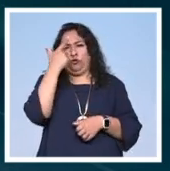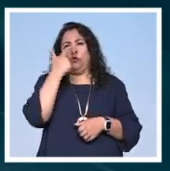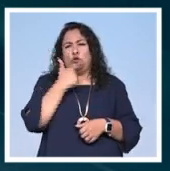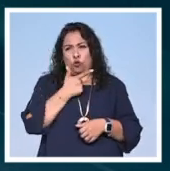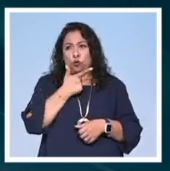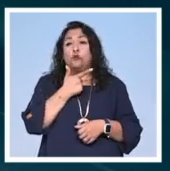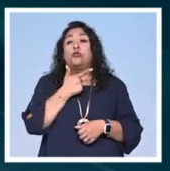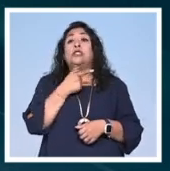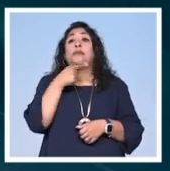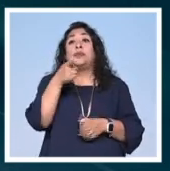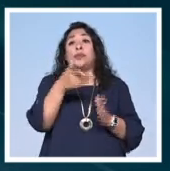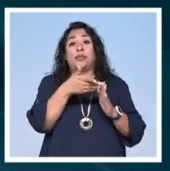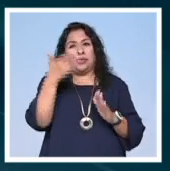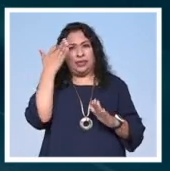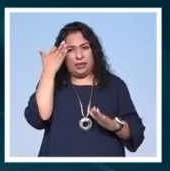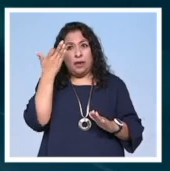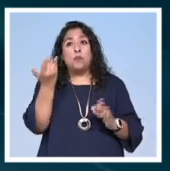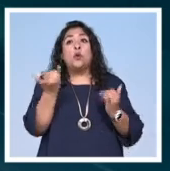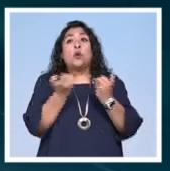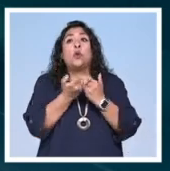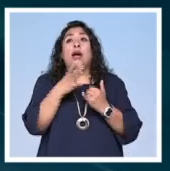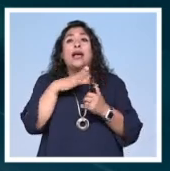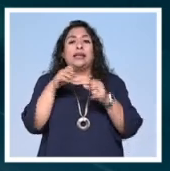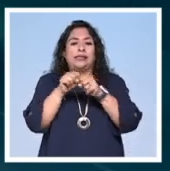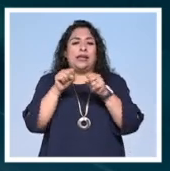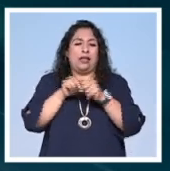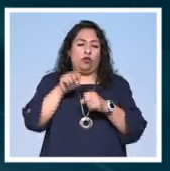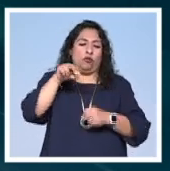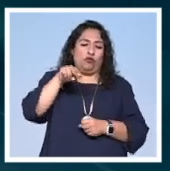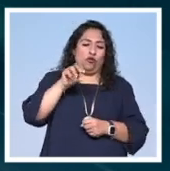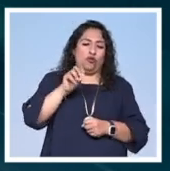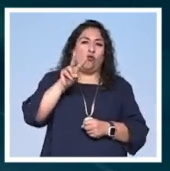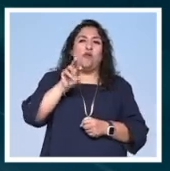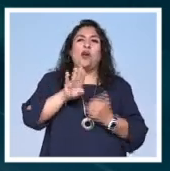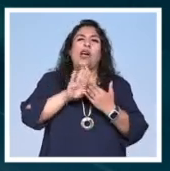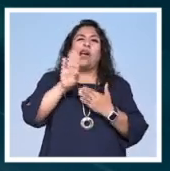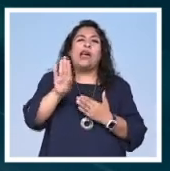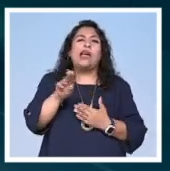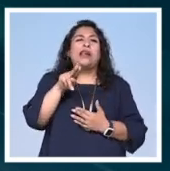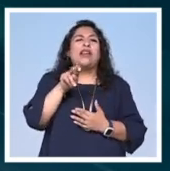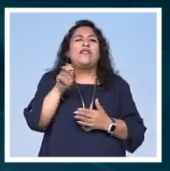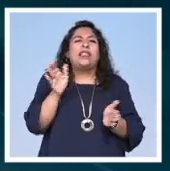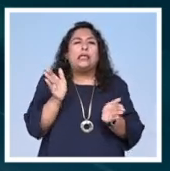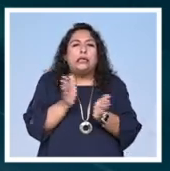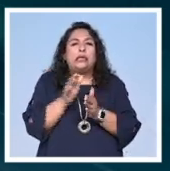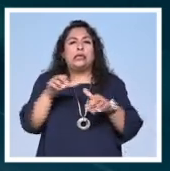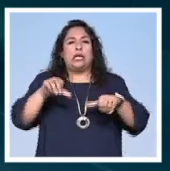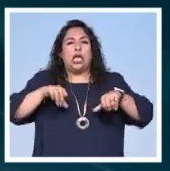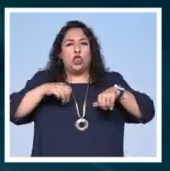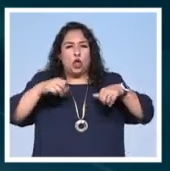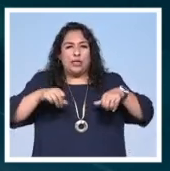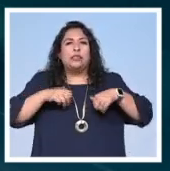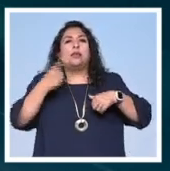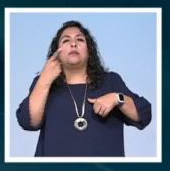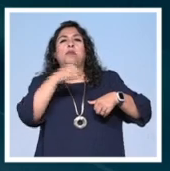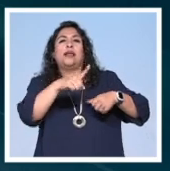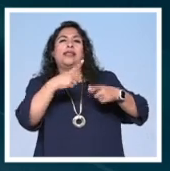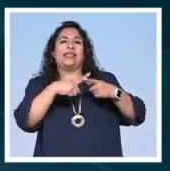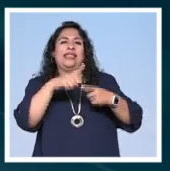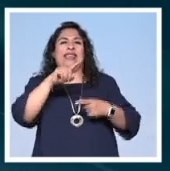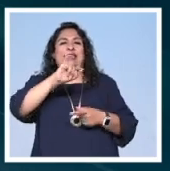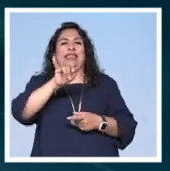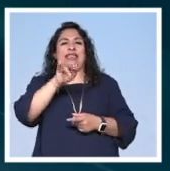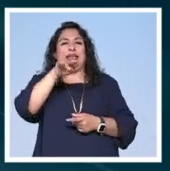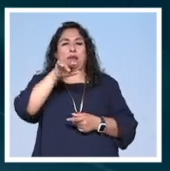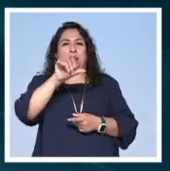noche esta temporada también ofrece en la sala Salvador noo las antinavideños la batuta de la maestra Jimena